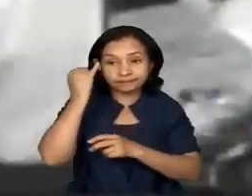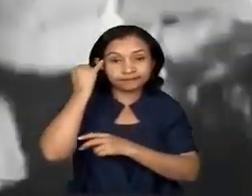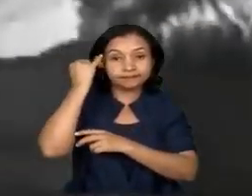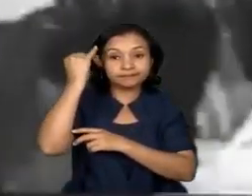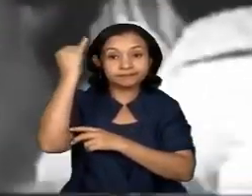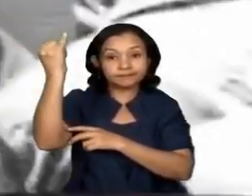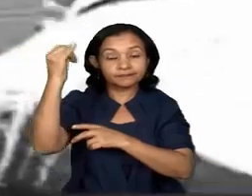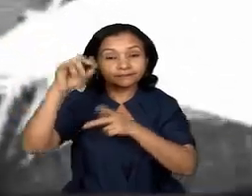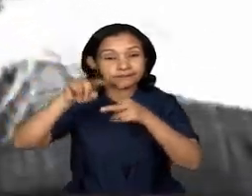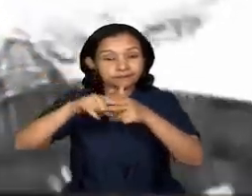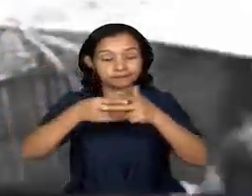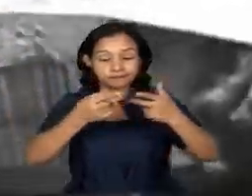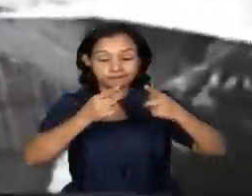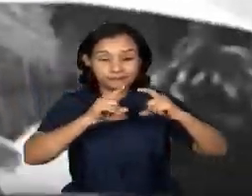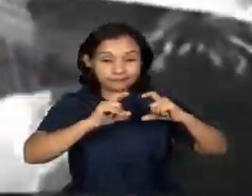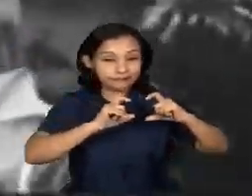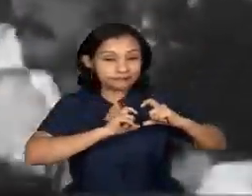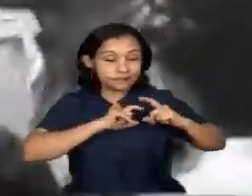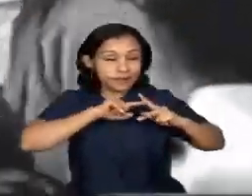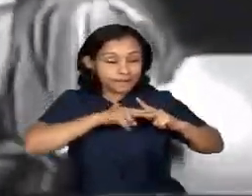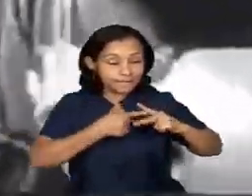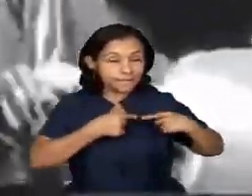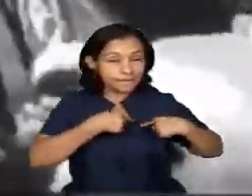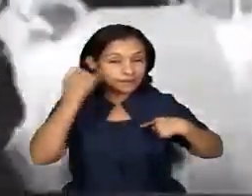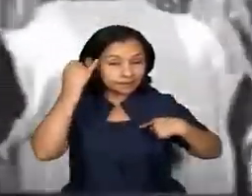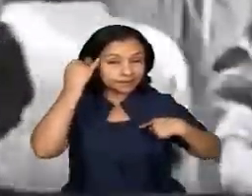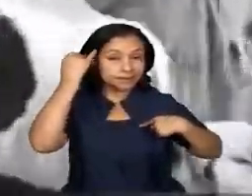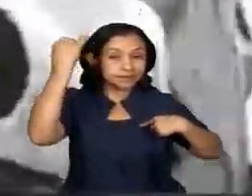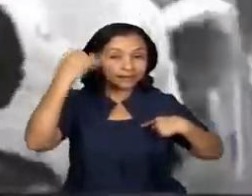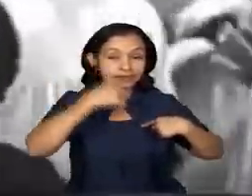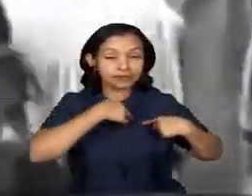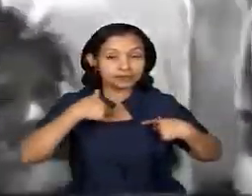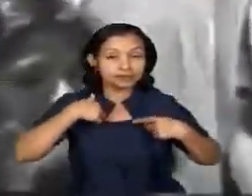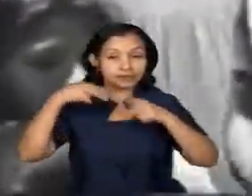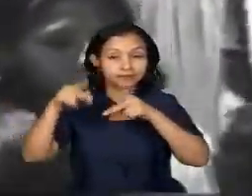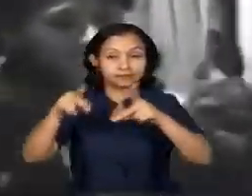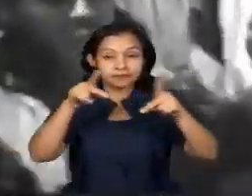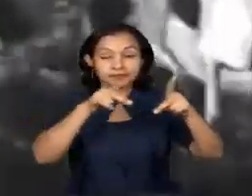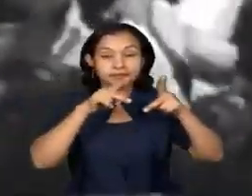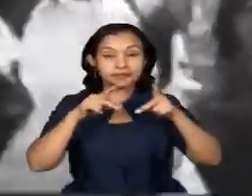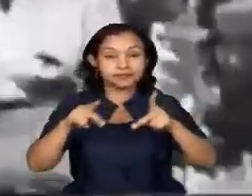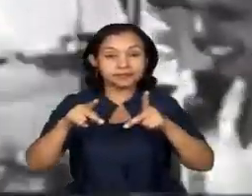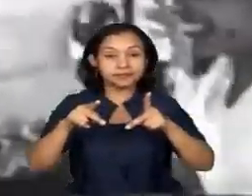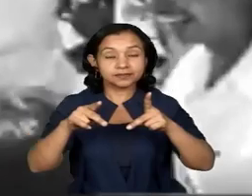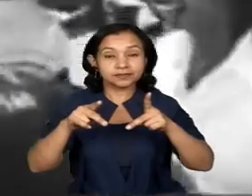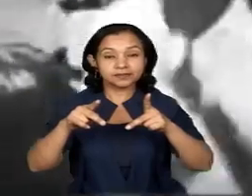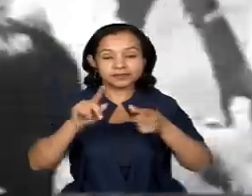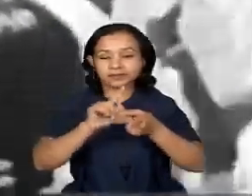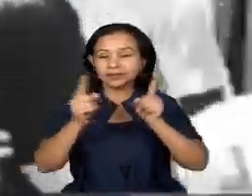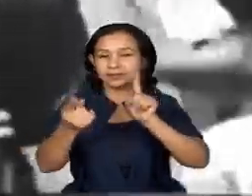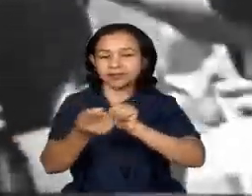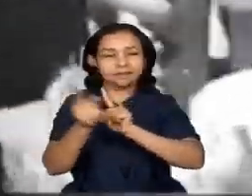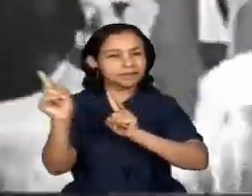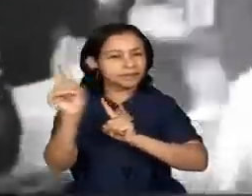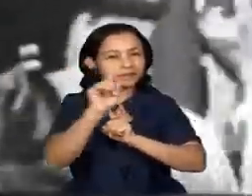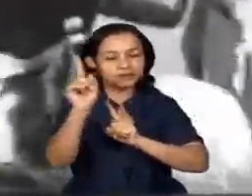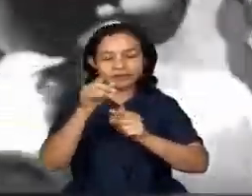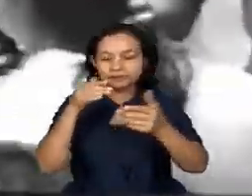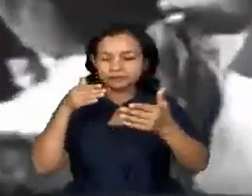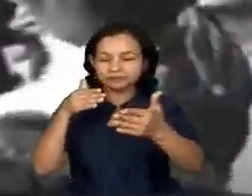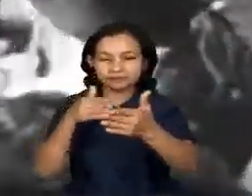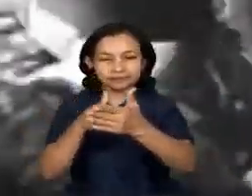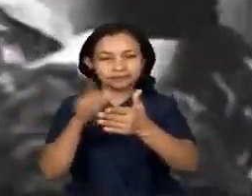prende en el corazón, en el protagonismo de las personas, es irreversible, nada la puede detener, pues,